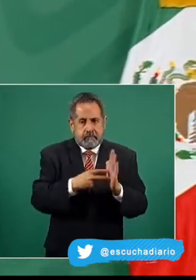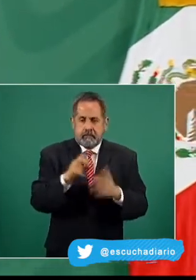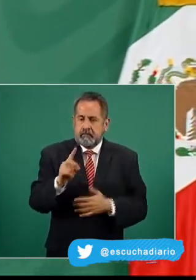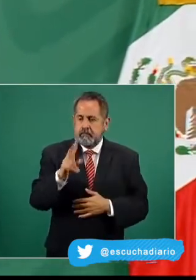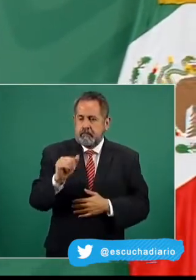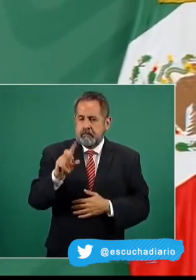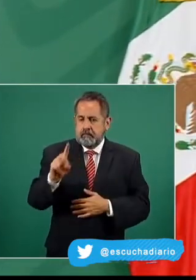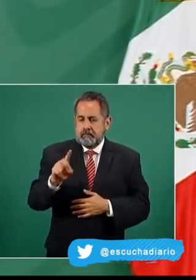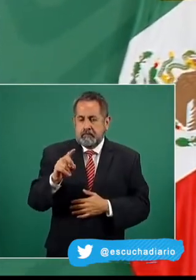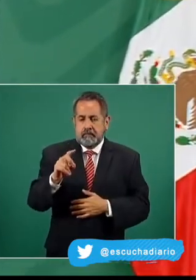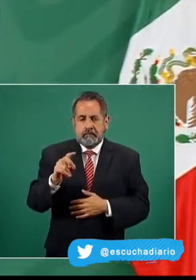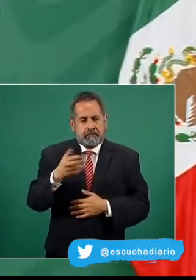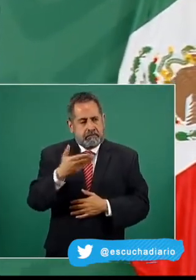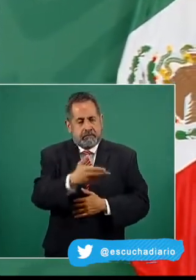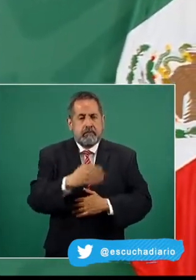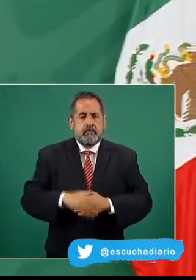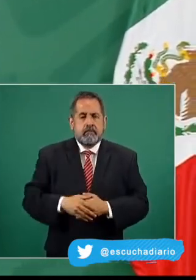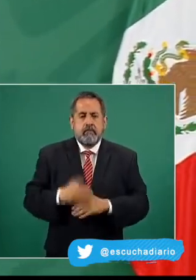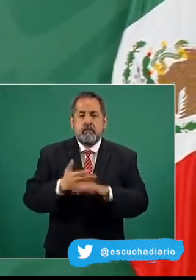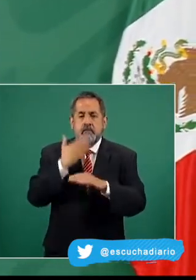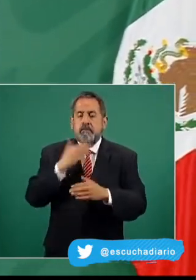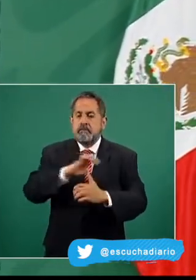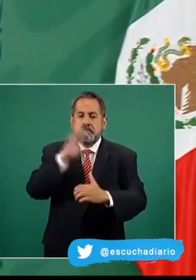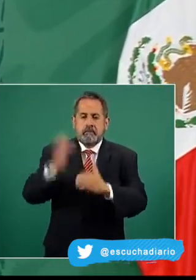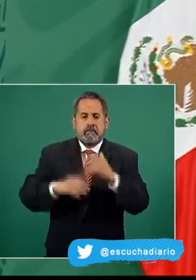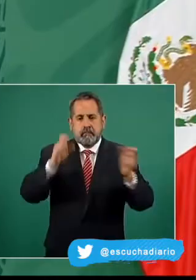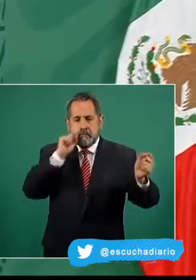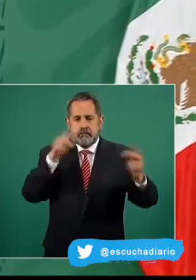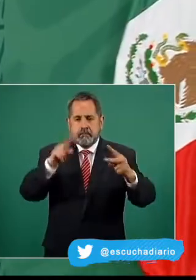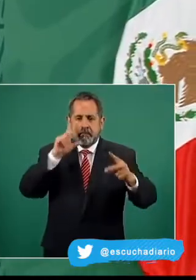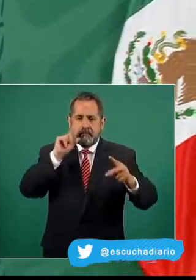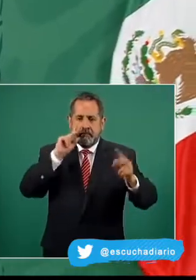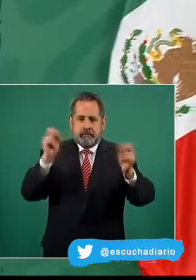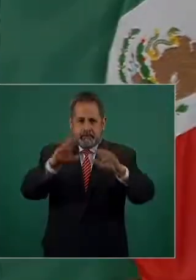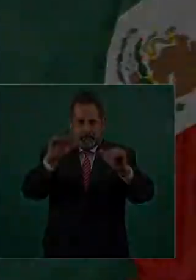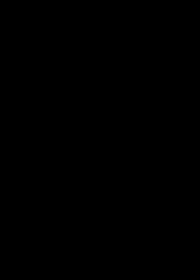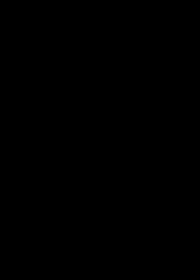David Cerur. Muy bien, terminamos y nos vemos mañana.